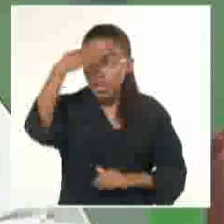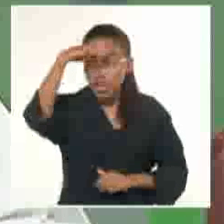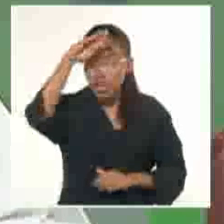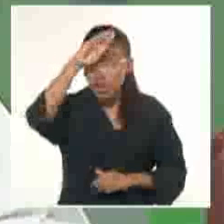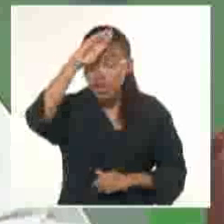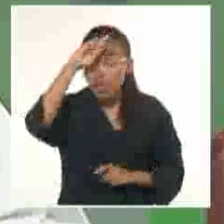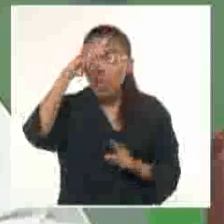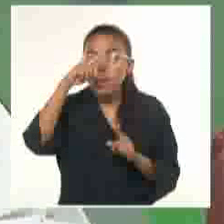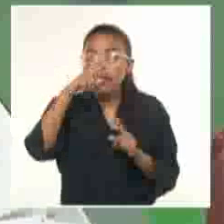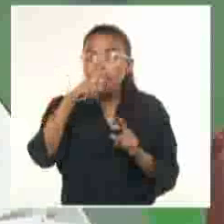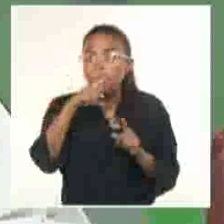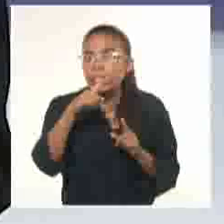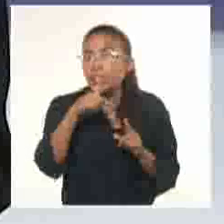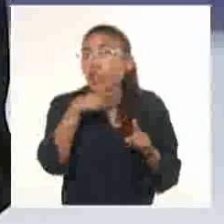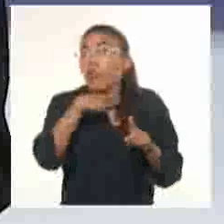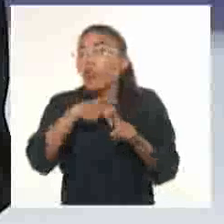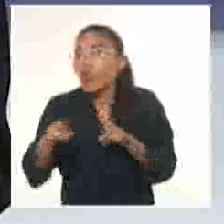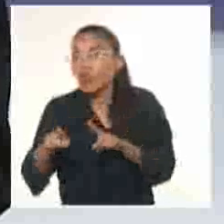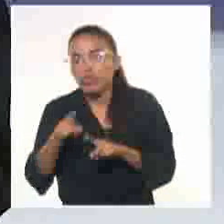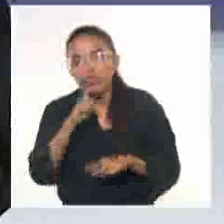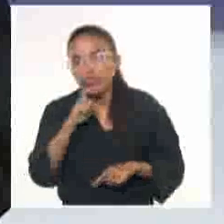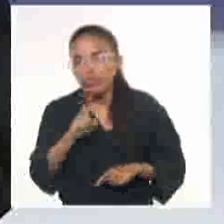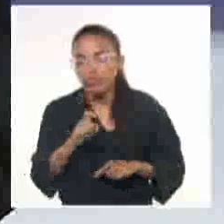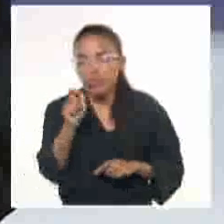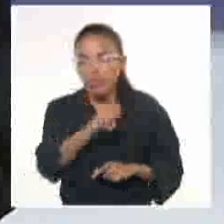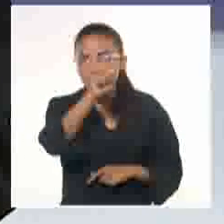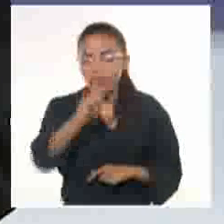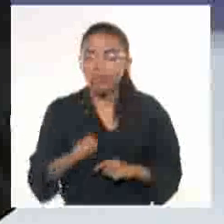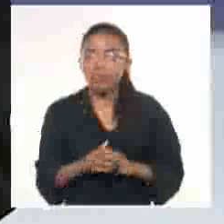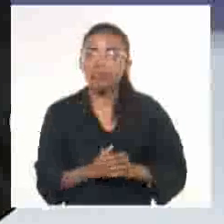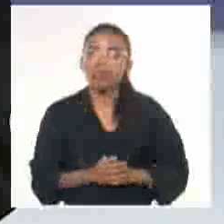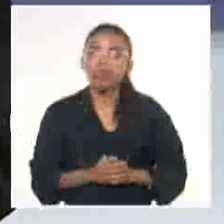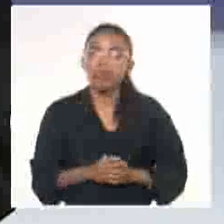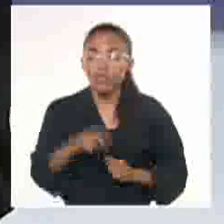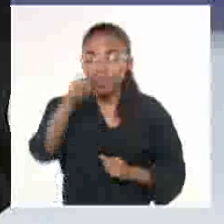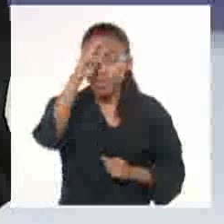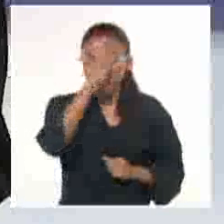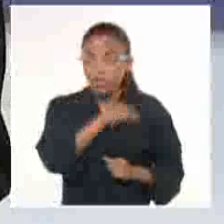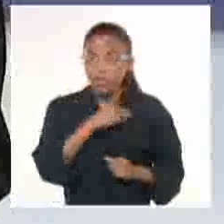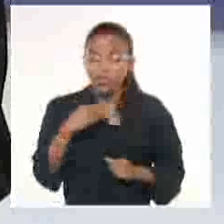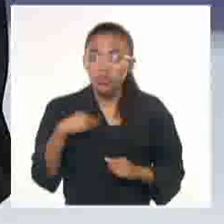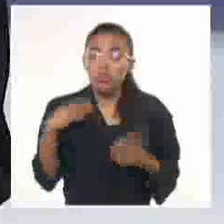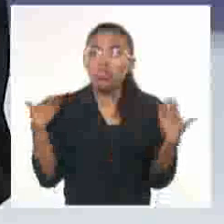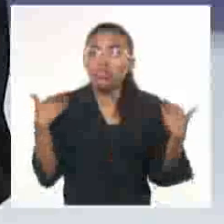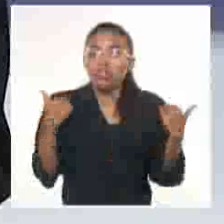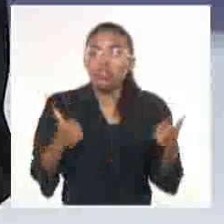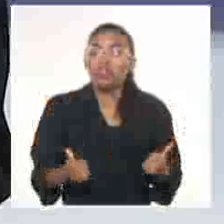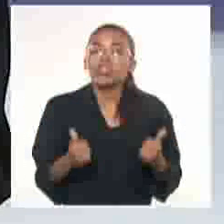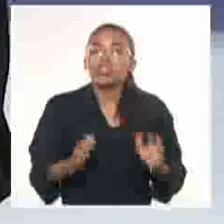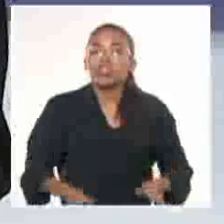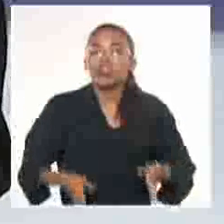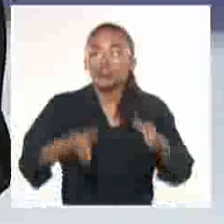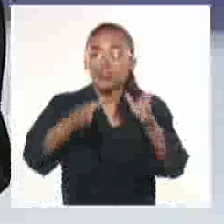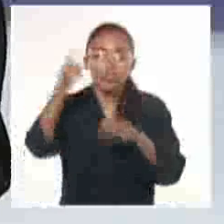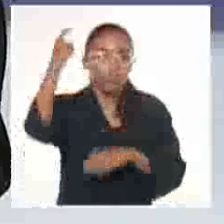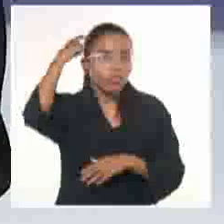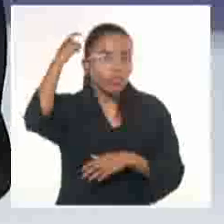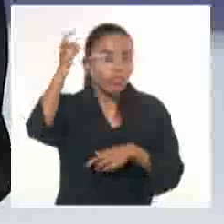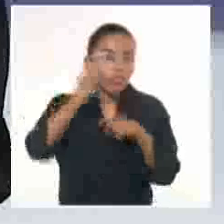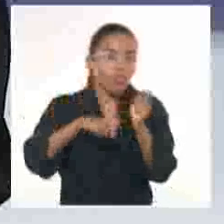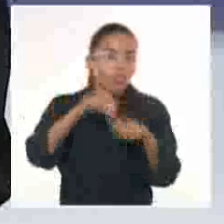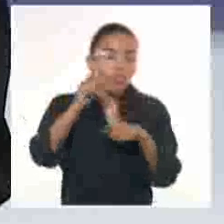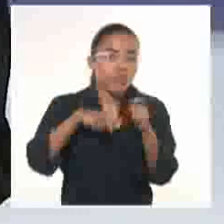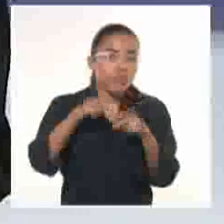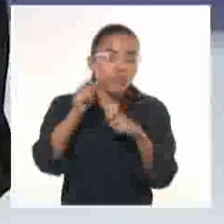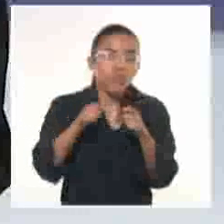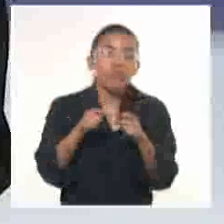más nada al paciente. El doctor Orestes López, el director del Instituto de Neurología y Neurocirugía, ofreció detalles del proceso